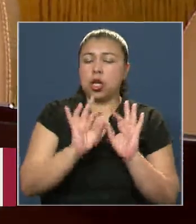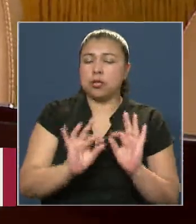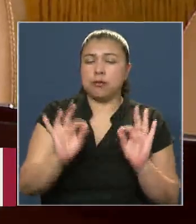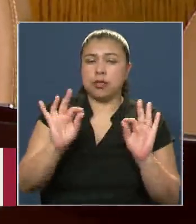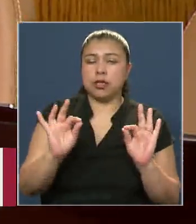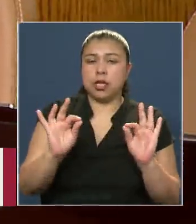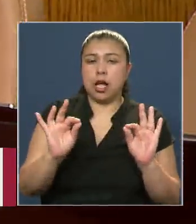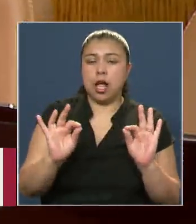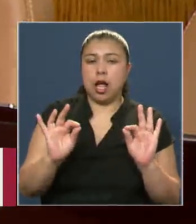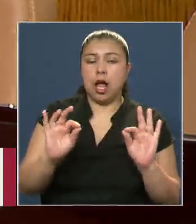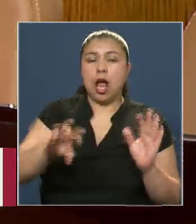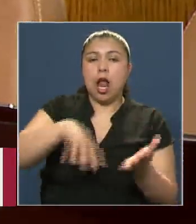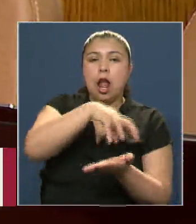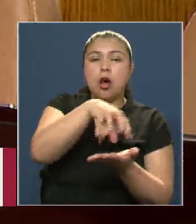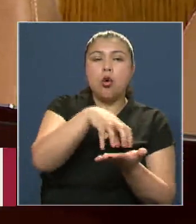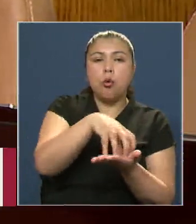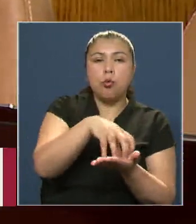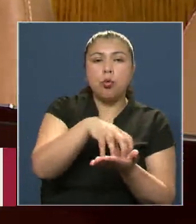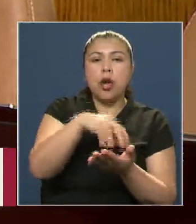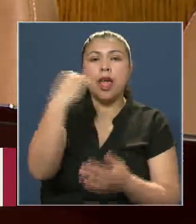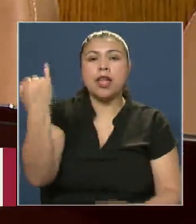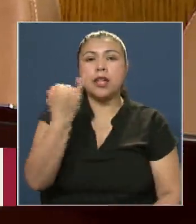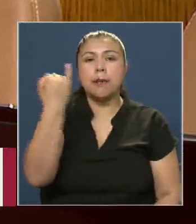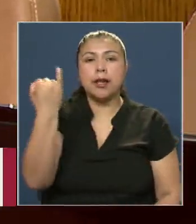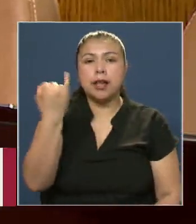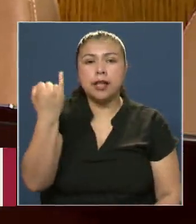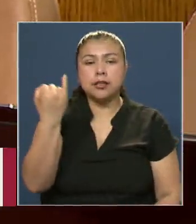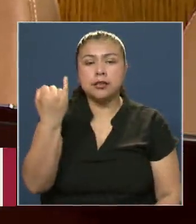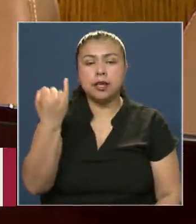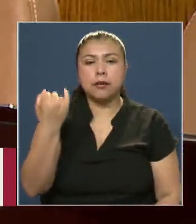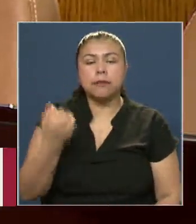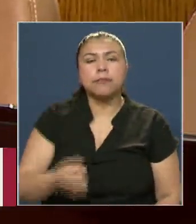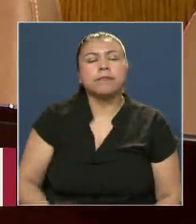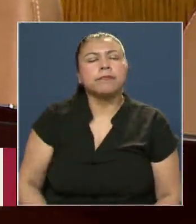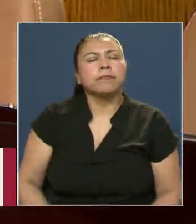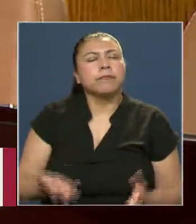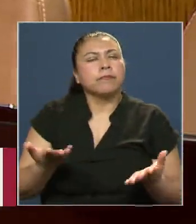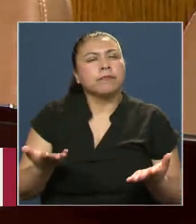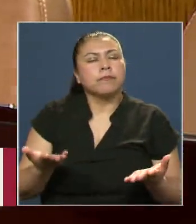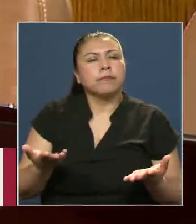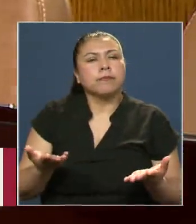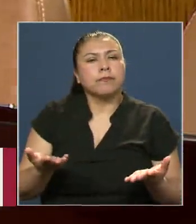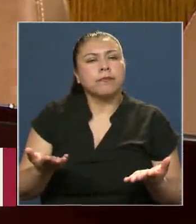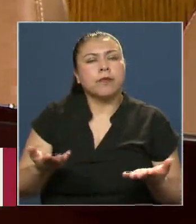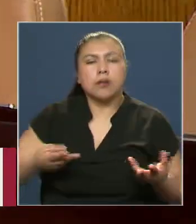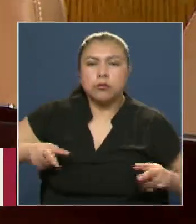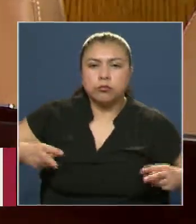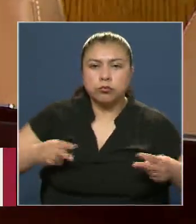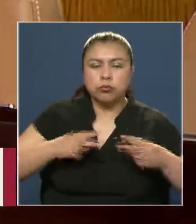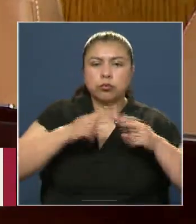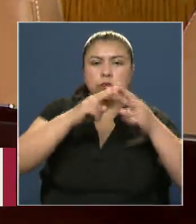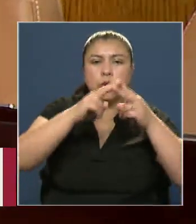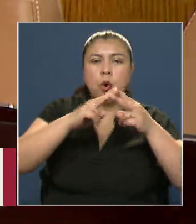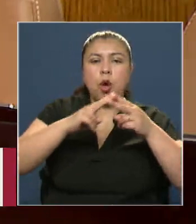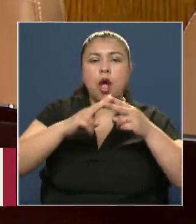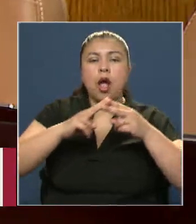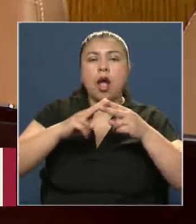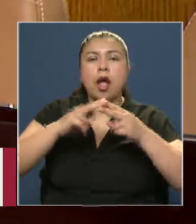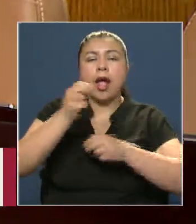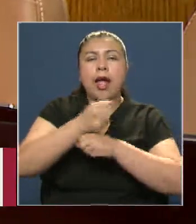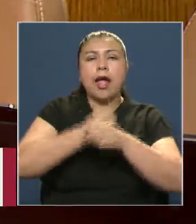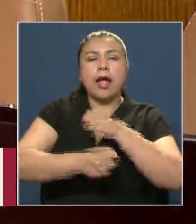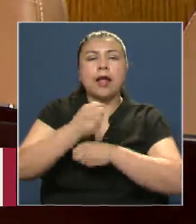particularmente en la comuna de Independencia, que fue construido en el año